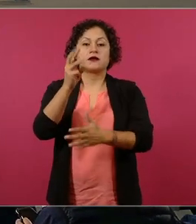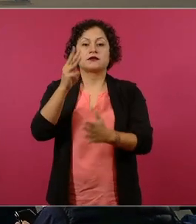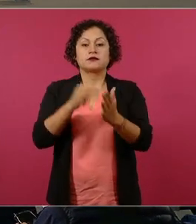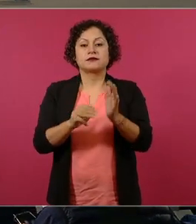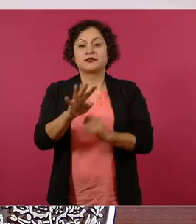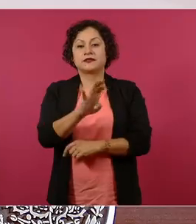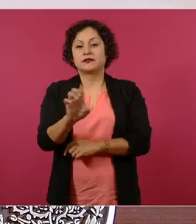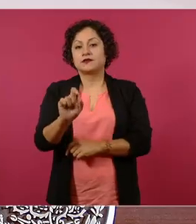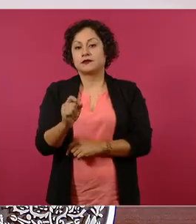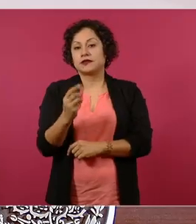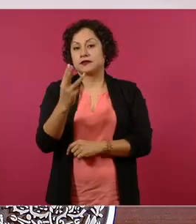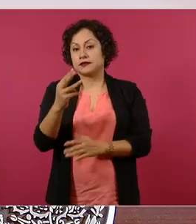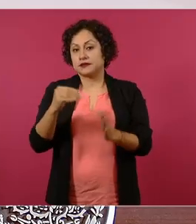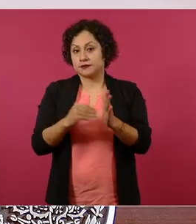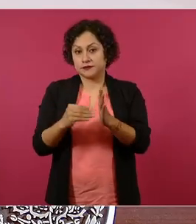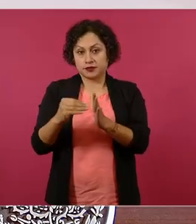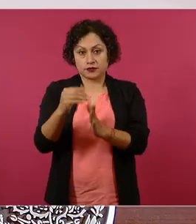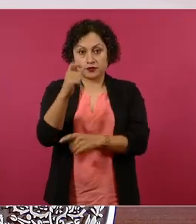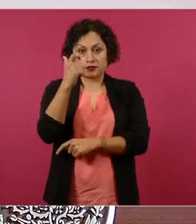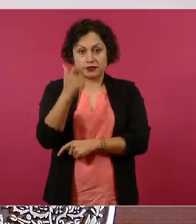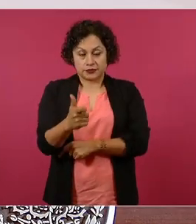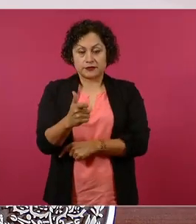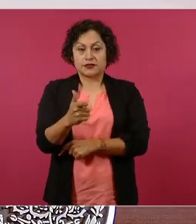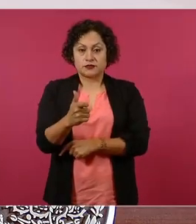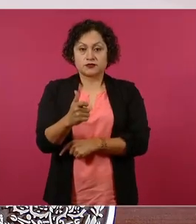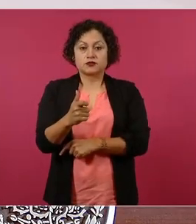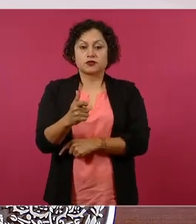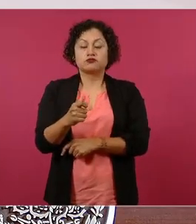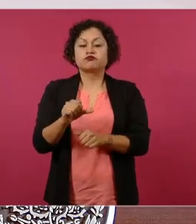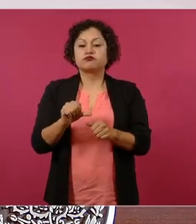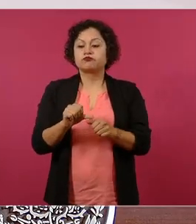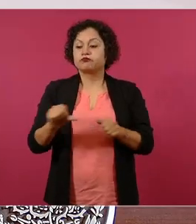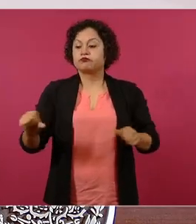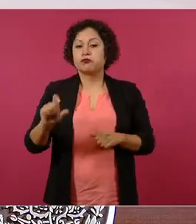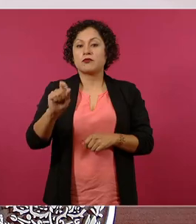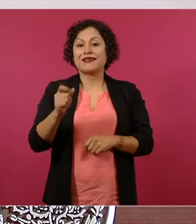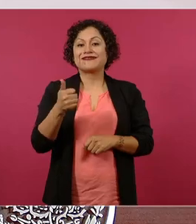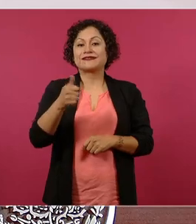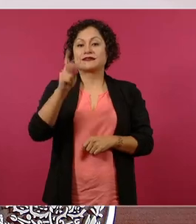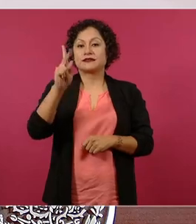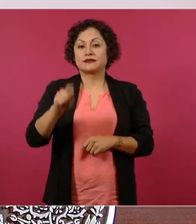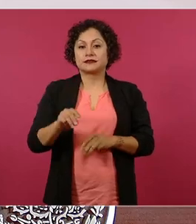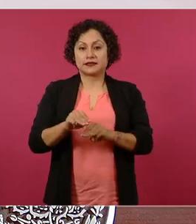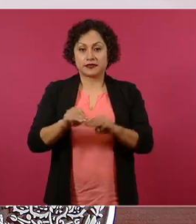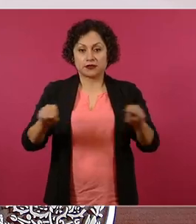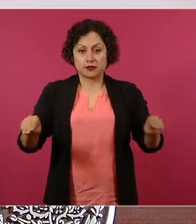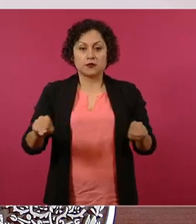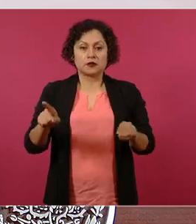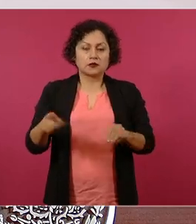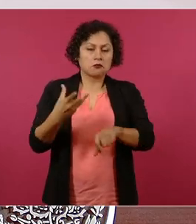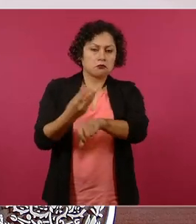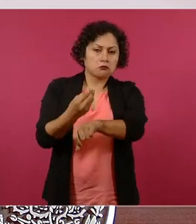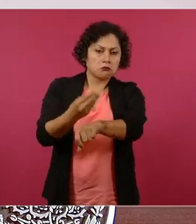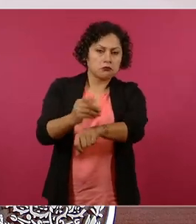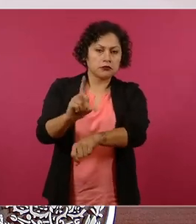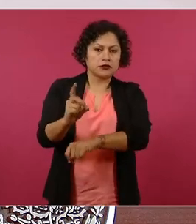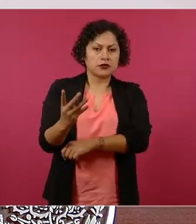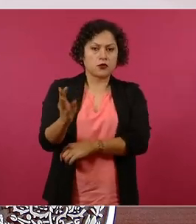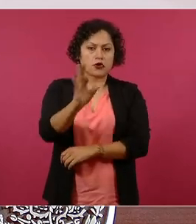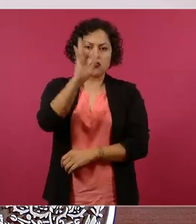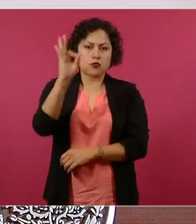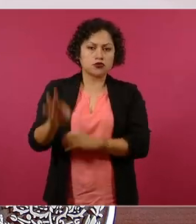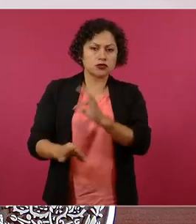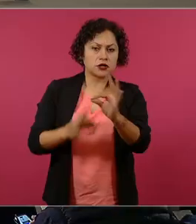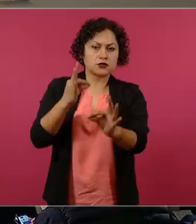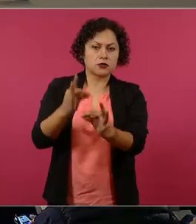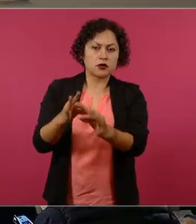millones de pesos y una meta de 26 km llevamos un avance de poco más de 34 por y estará lista hacia el